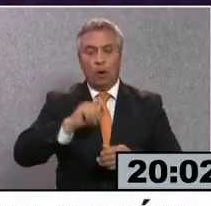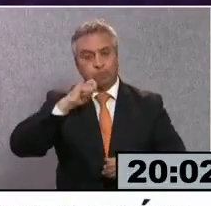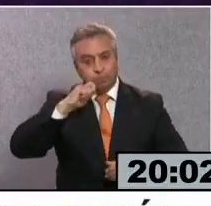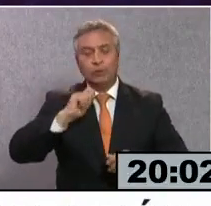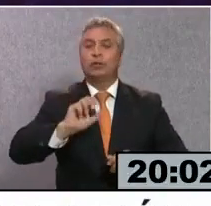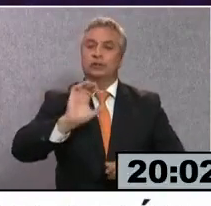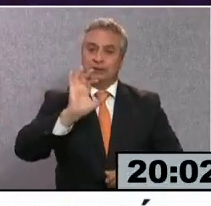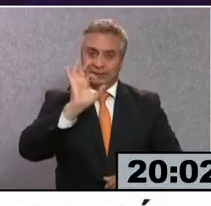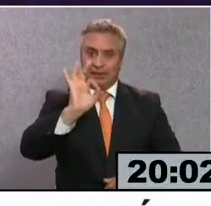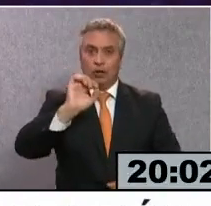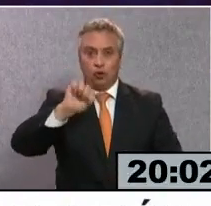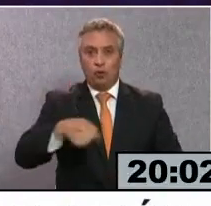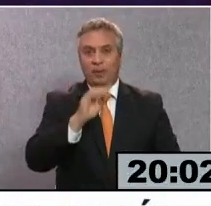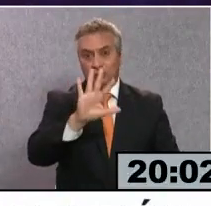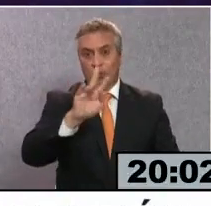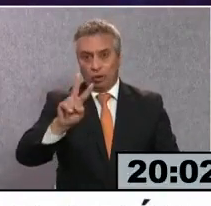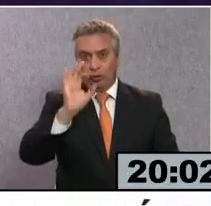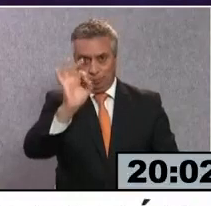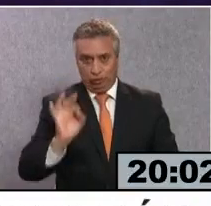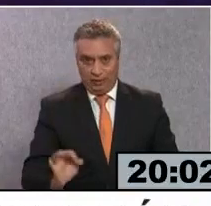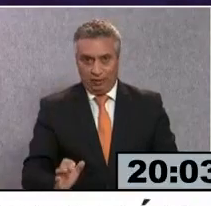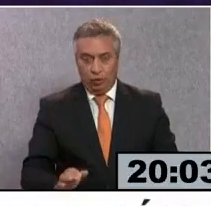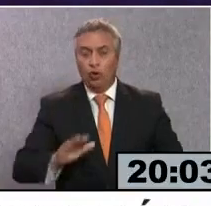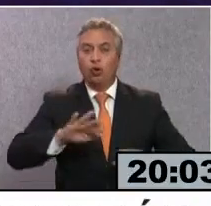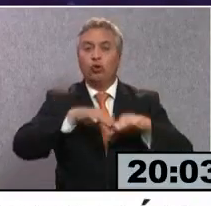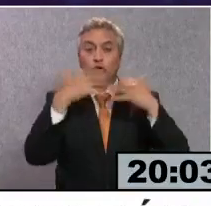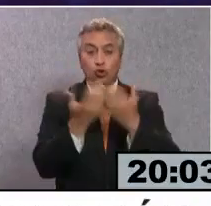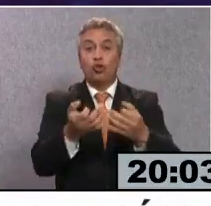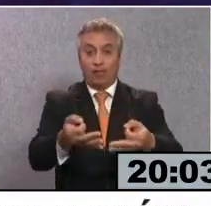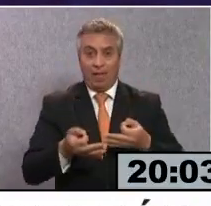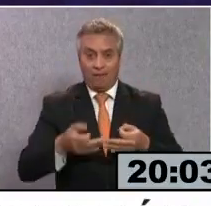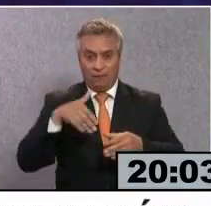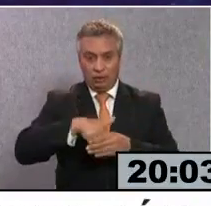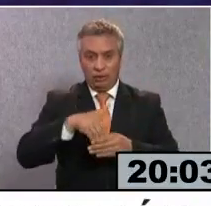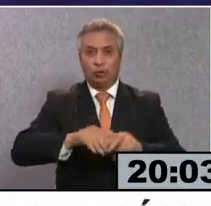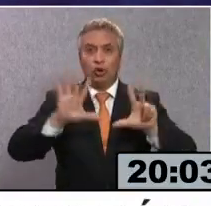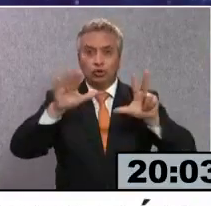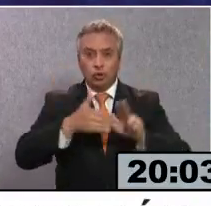al 0.52%. Total de la votación,